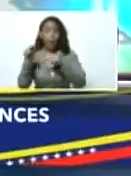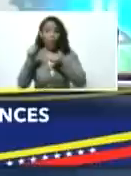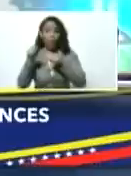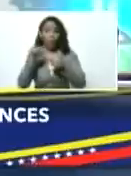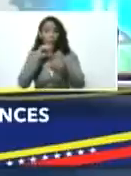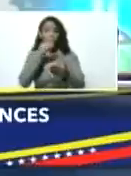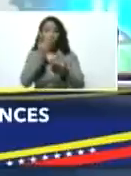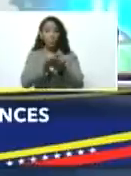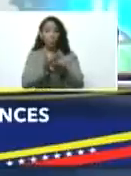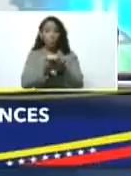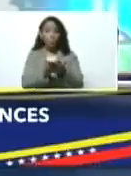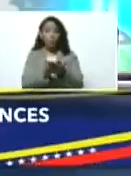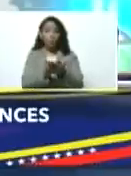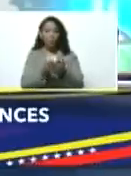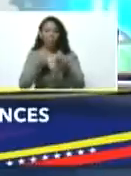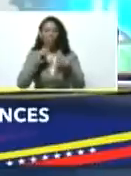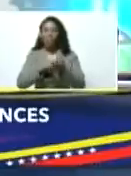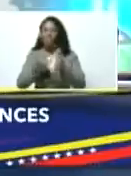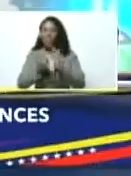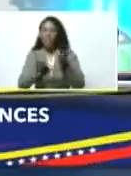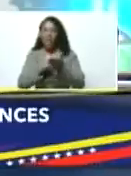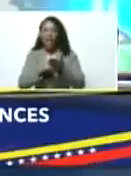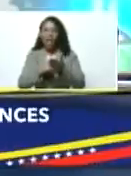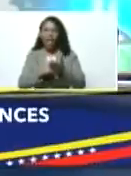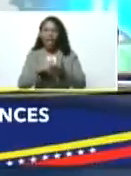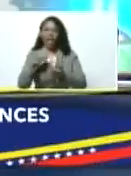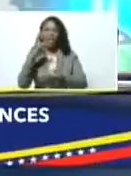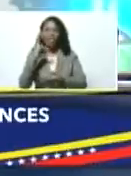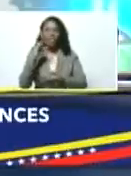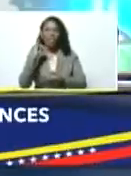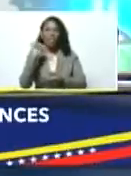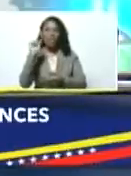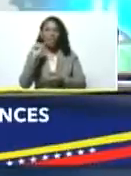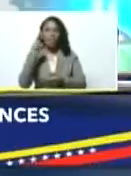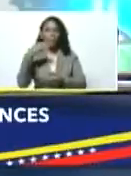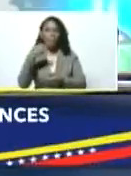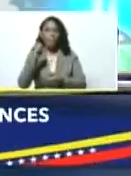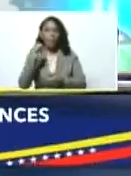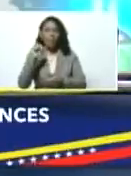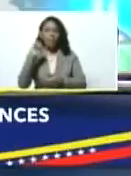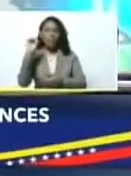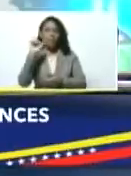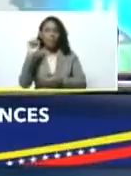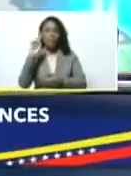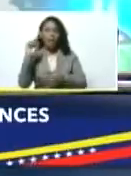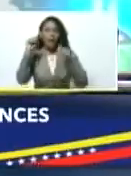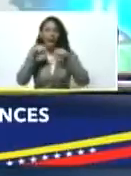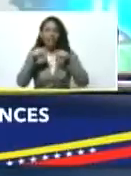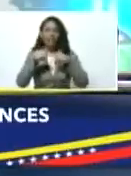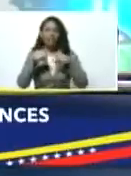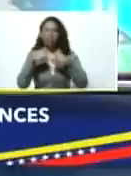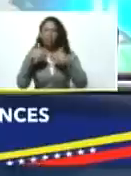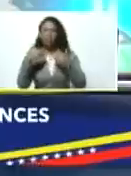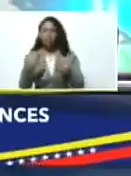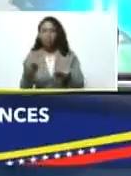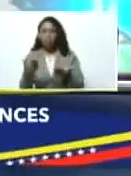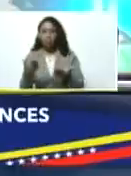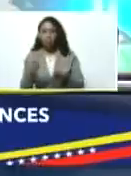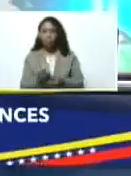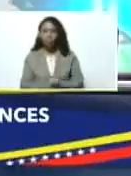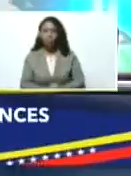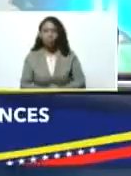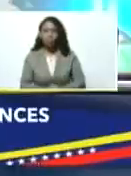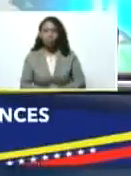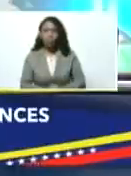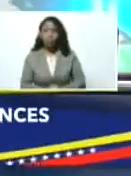decretos. ¿Qué significa dispensar aquí en este decreto? Dispensar.